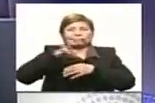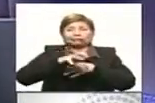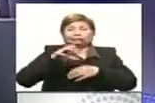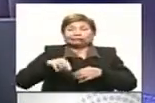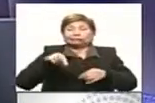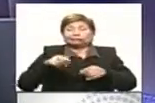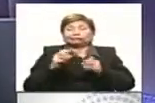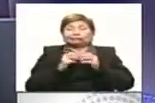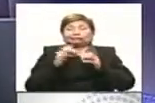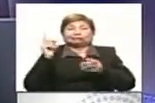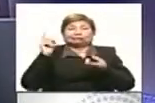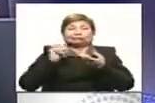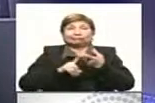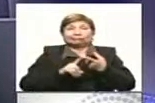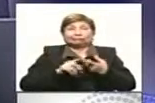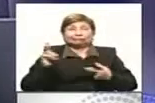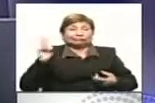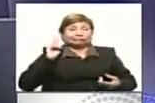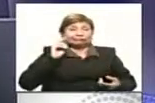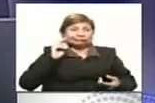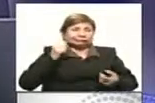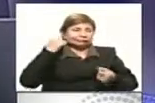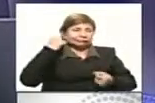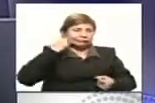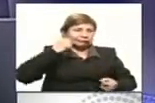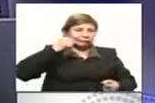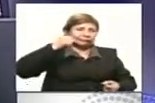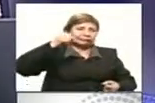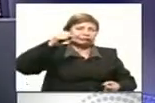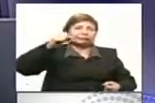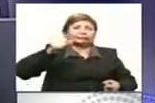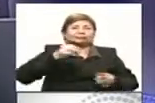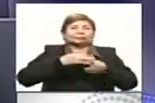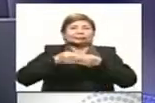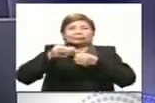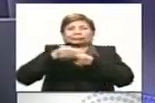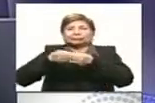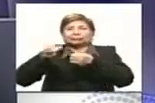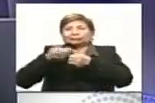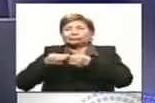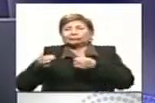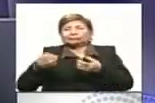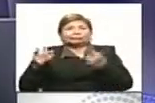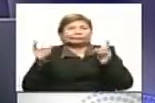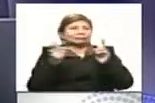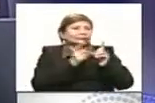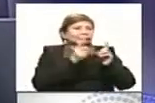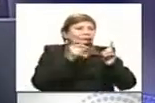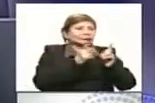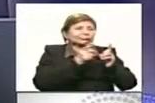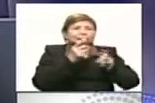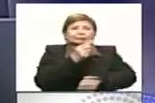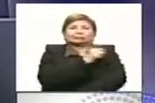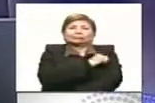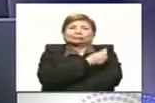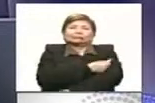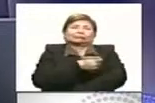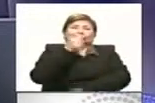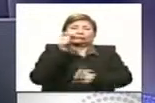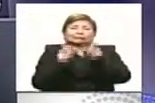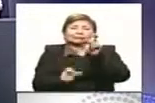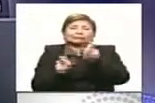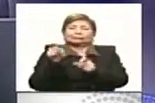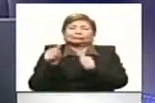En estos días, porque va a durar hasta el viernes, viajan los congresistas que son de provincias, están en contacto con las autoridades, con los